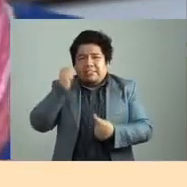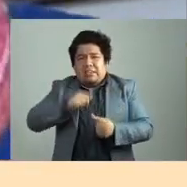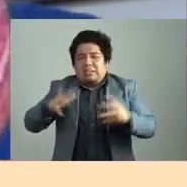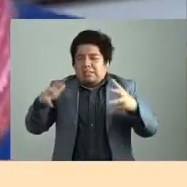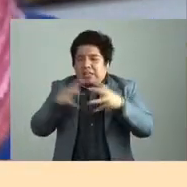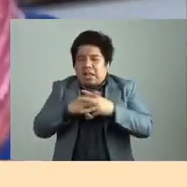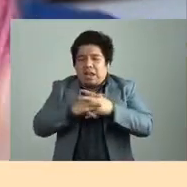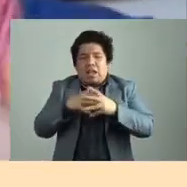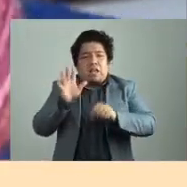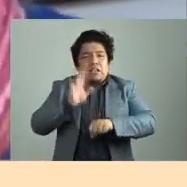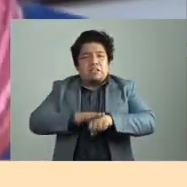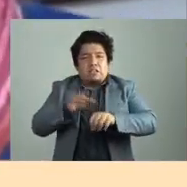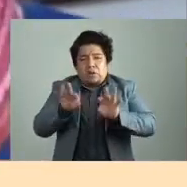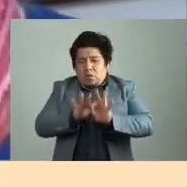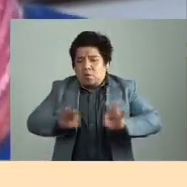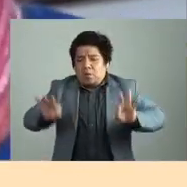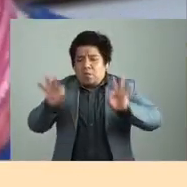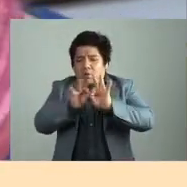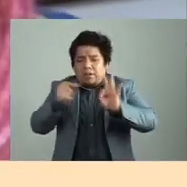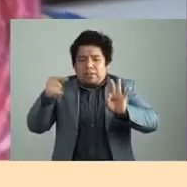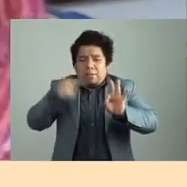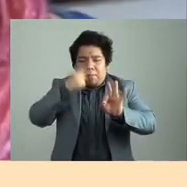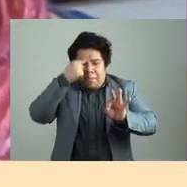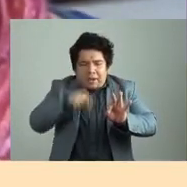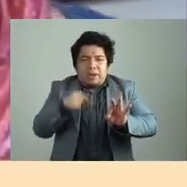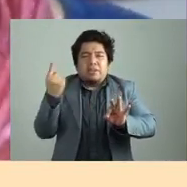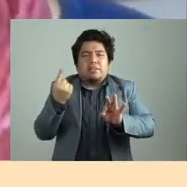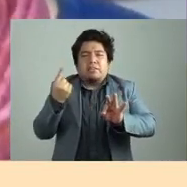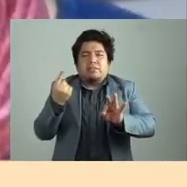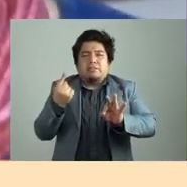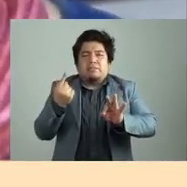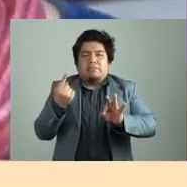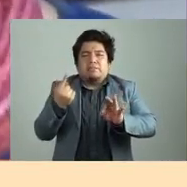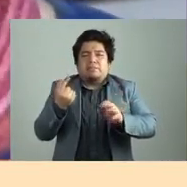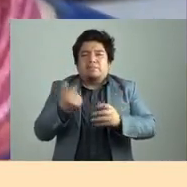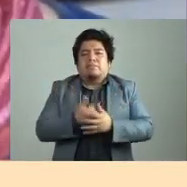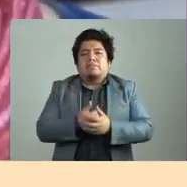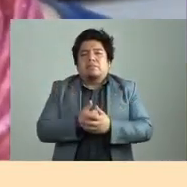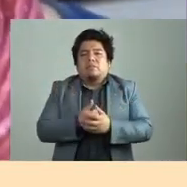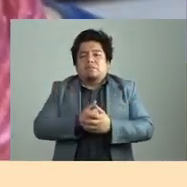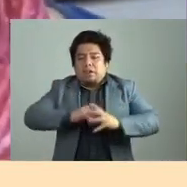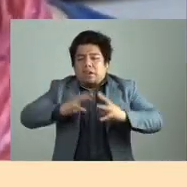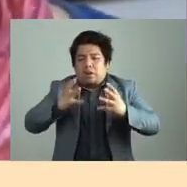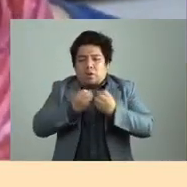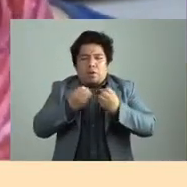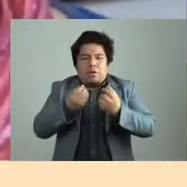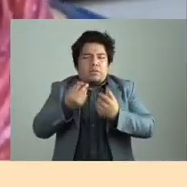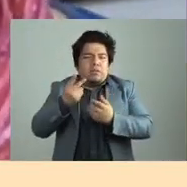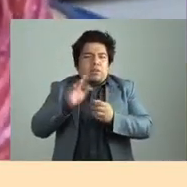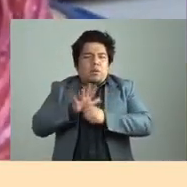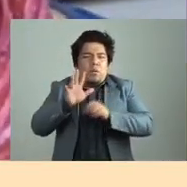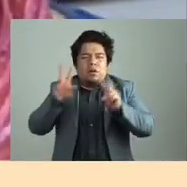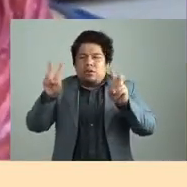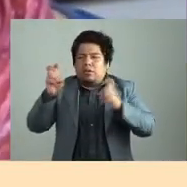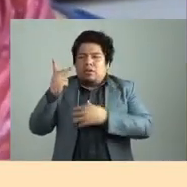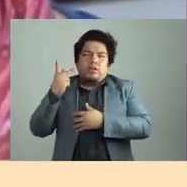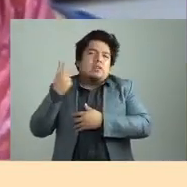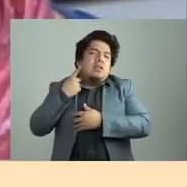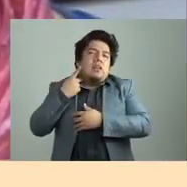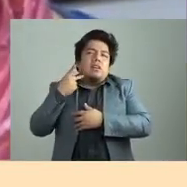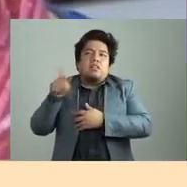fundamental hasta a veces no junta a toda la política no del capital